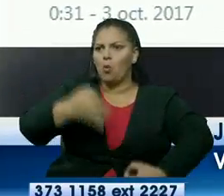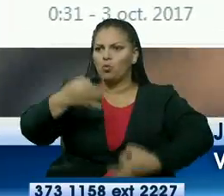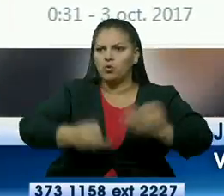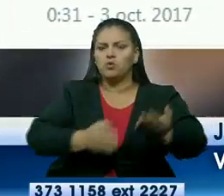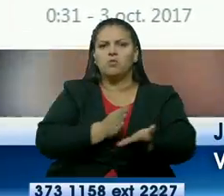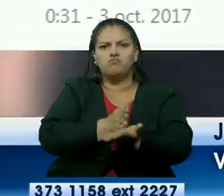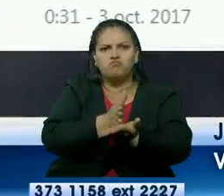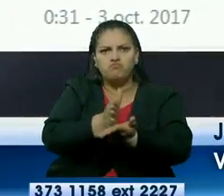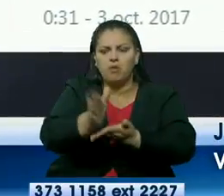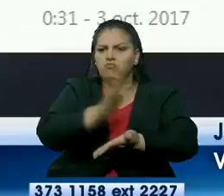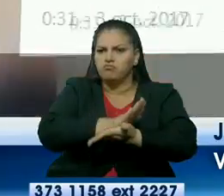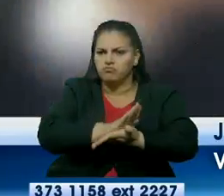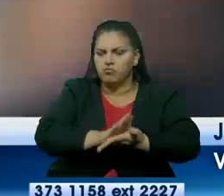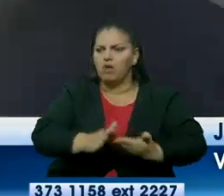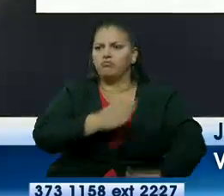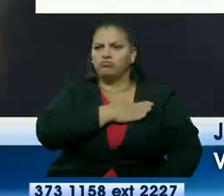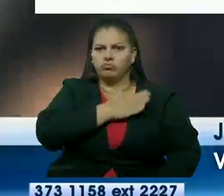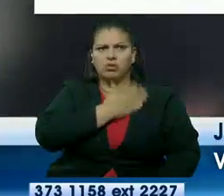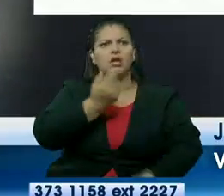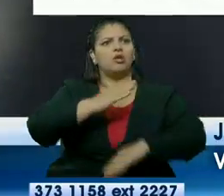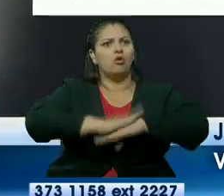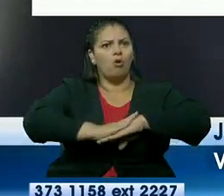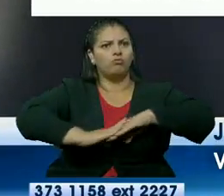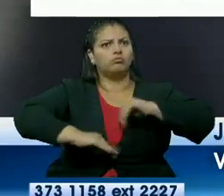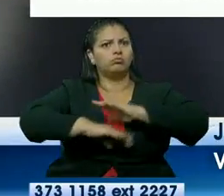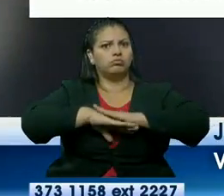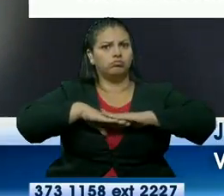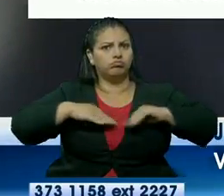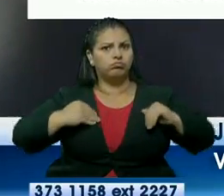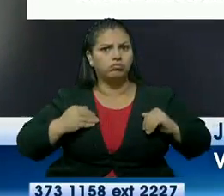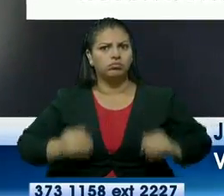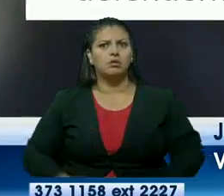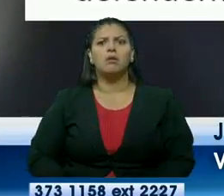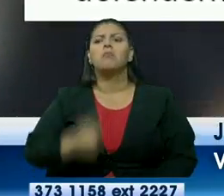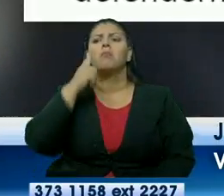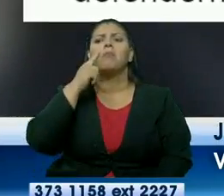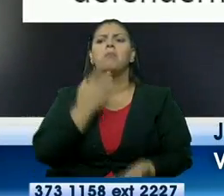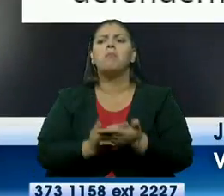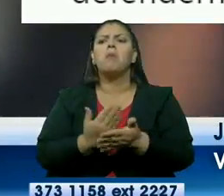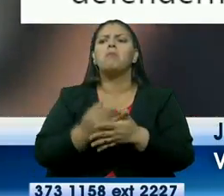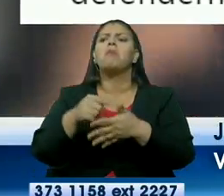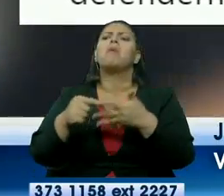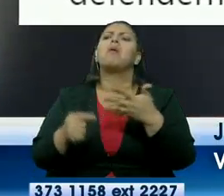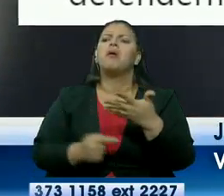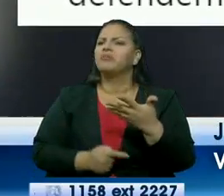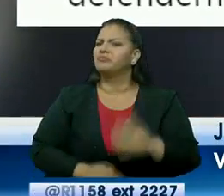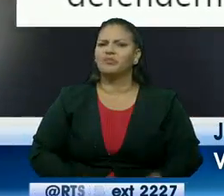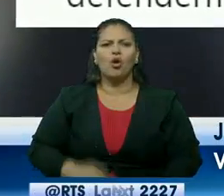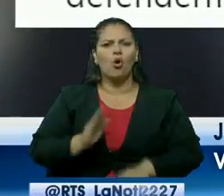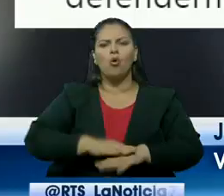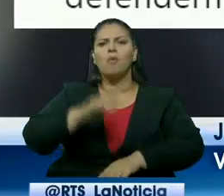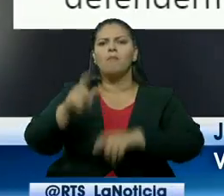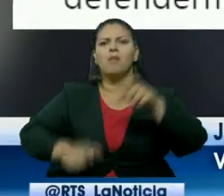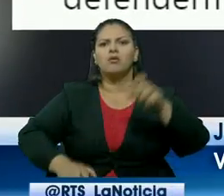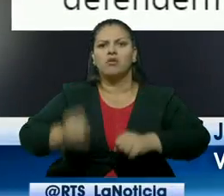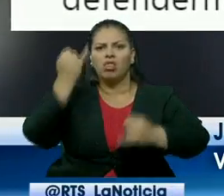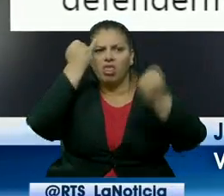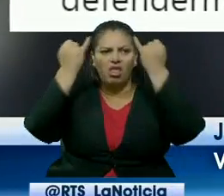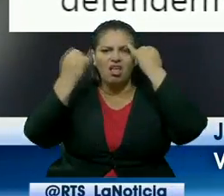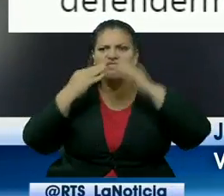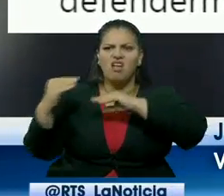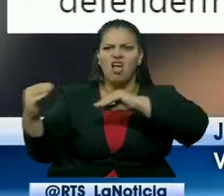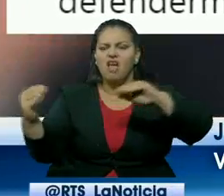Ante ella, probaré mi inocencia. Sin pruebas y con indicios forjados, solo les queda el linchamiento. Acudiré a instancias